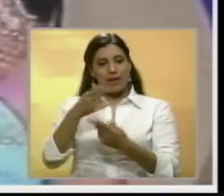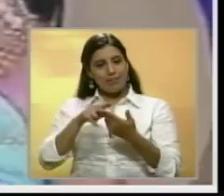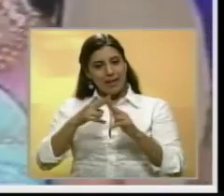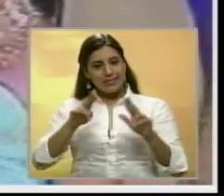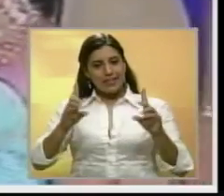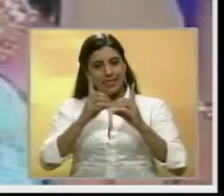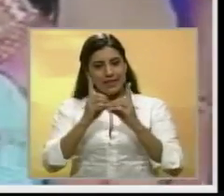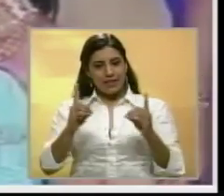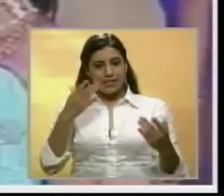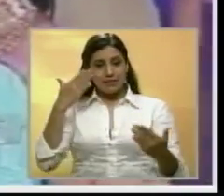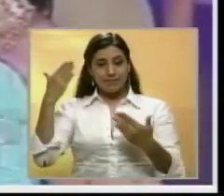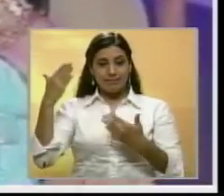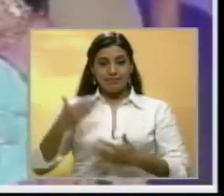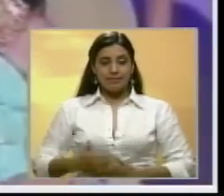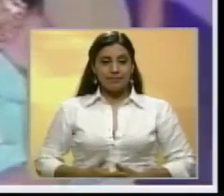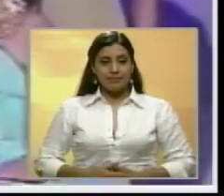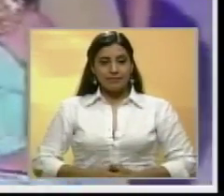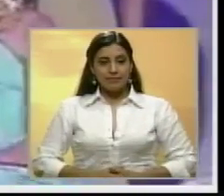restos.